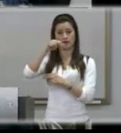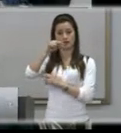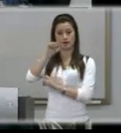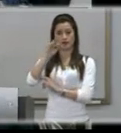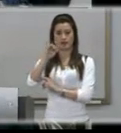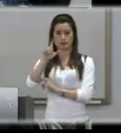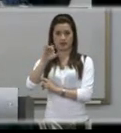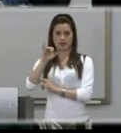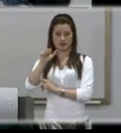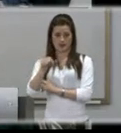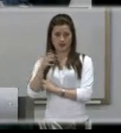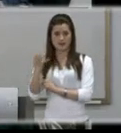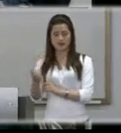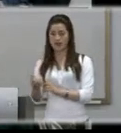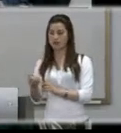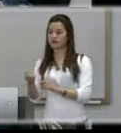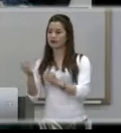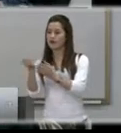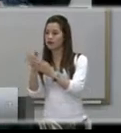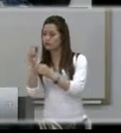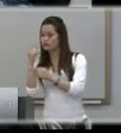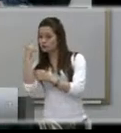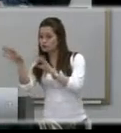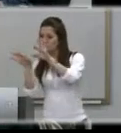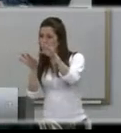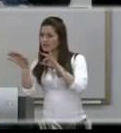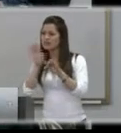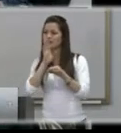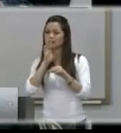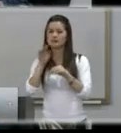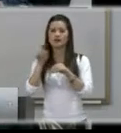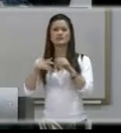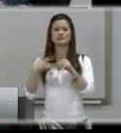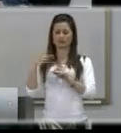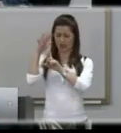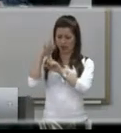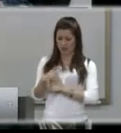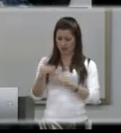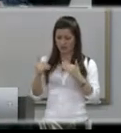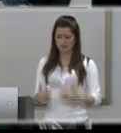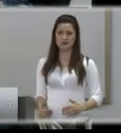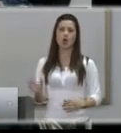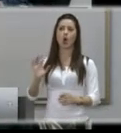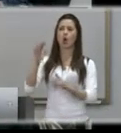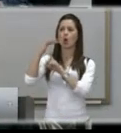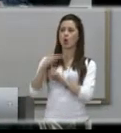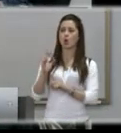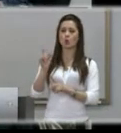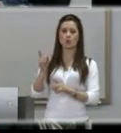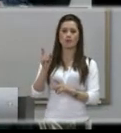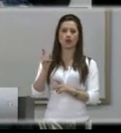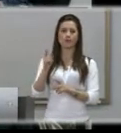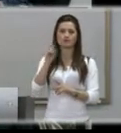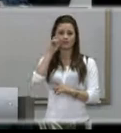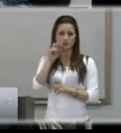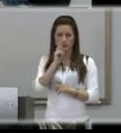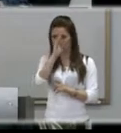históricamente marginados que han sido discriminados por razón de su discapacidad, su orientación sexual, su vejez y su identidad de género.